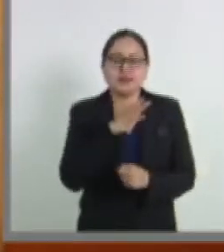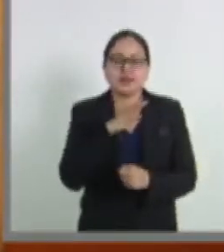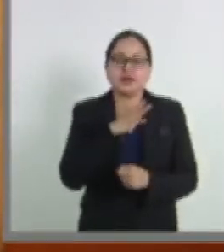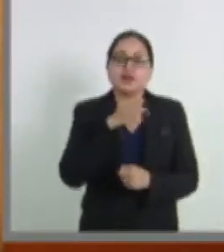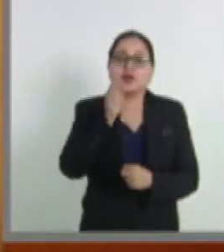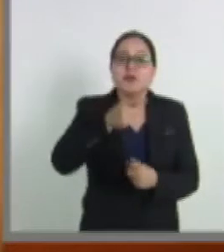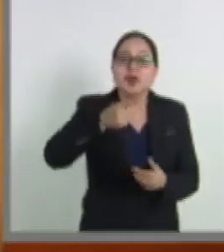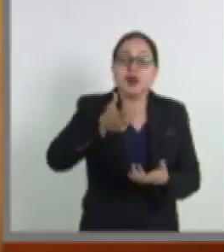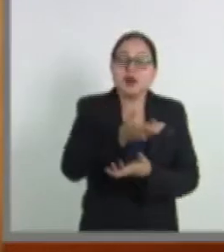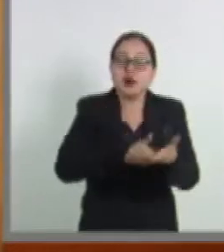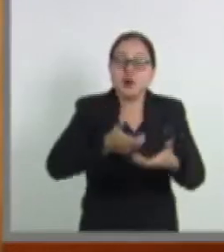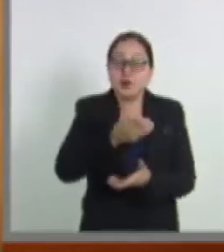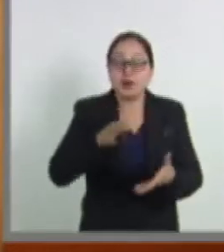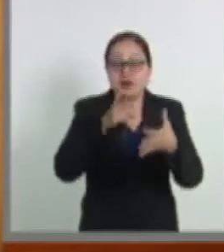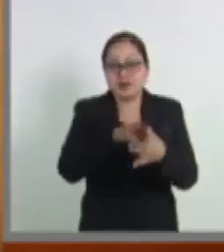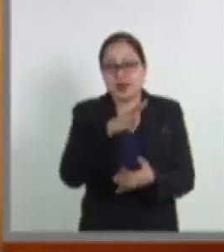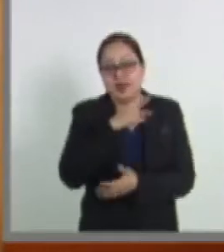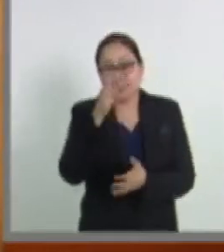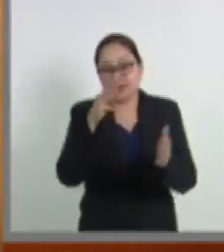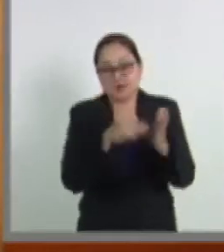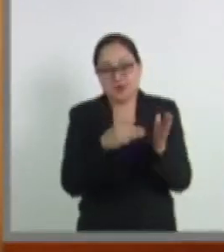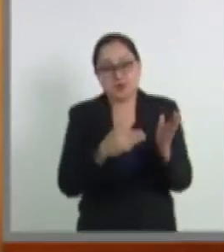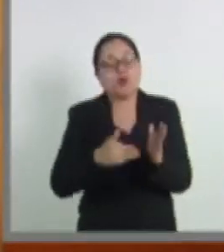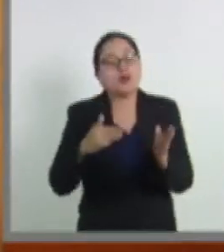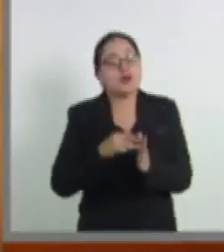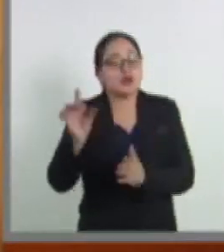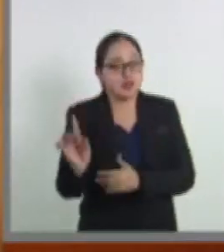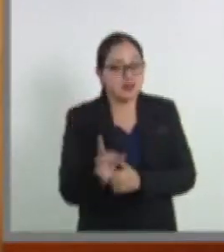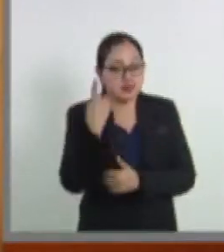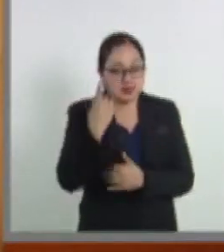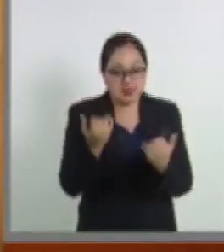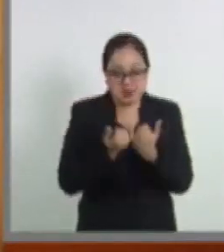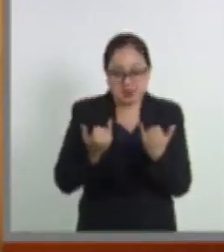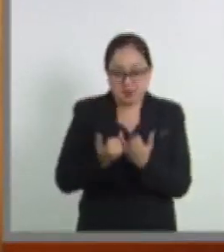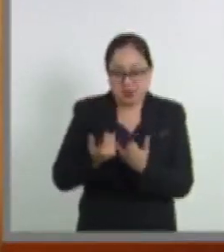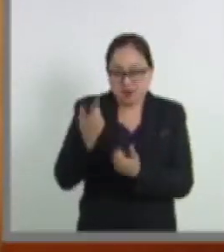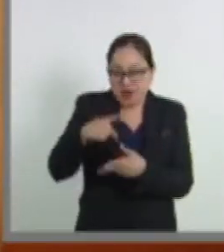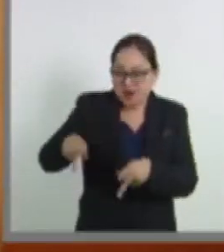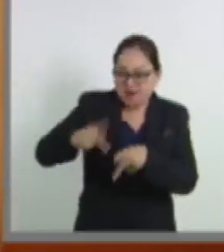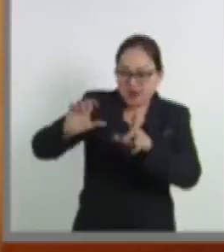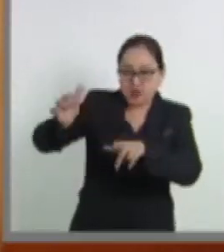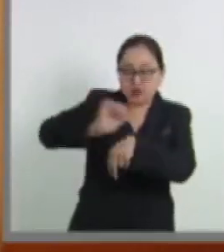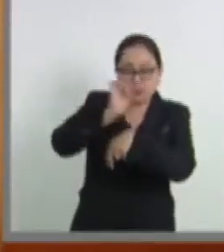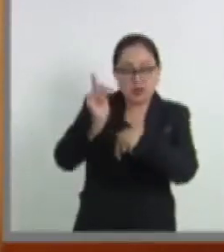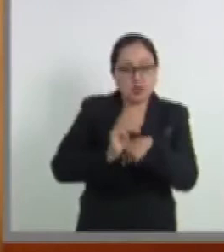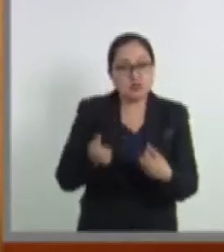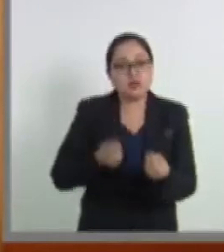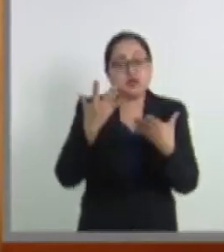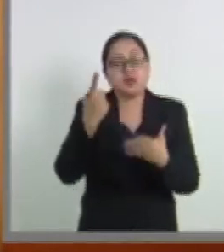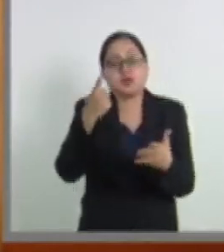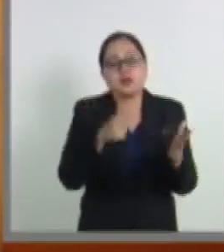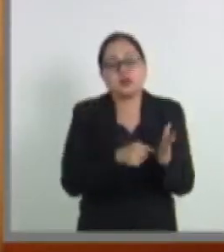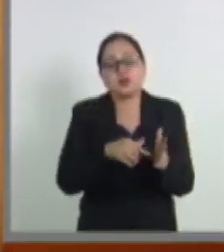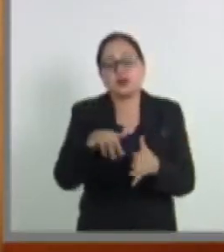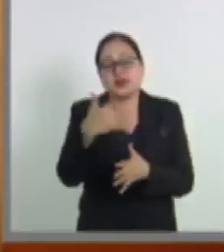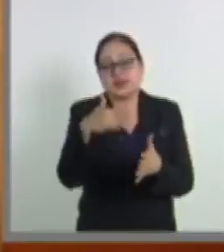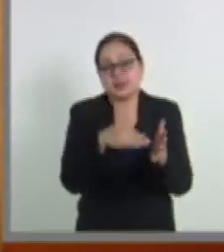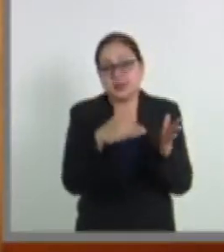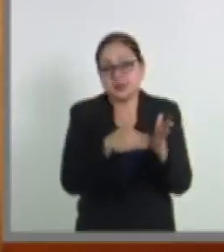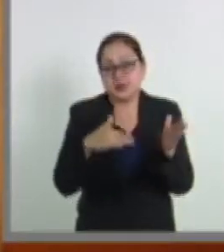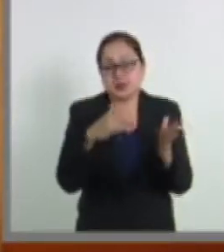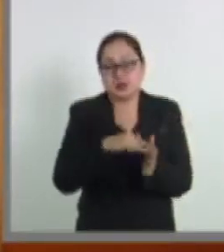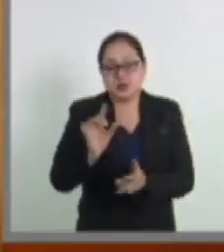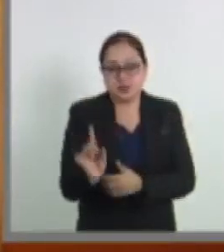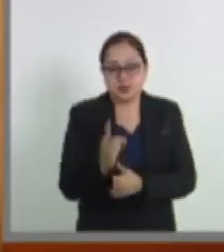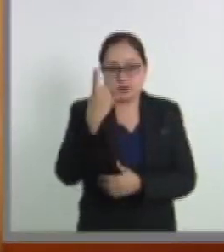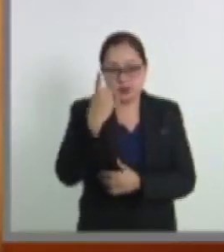importaciones tienen un valor de 3.000 millones de dólares y el de las exportaciones es de 1.15 mil millones de